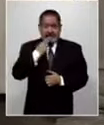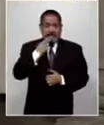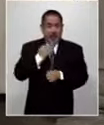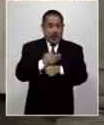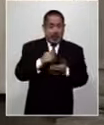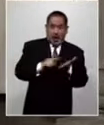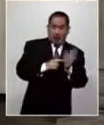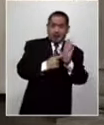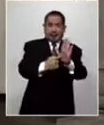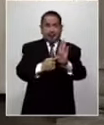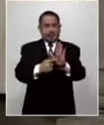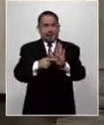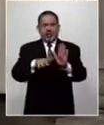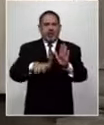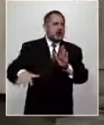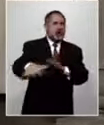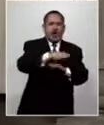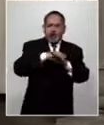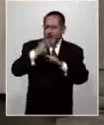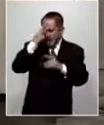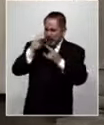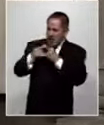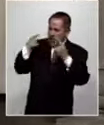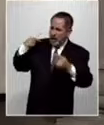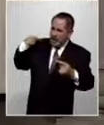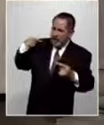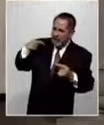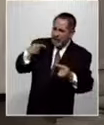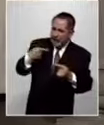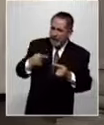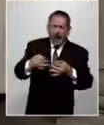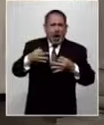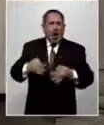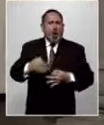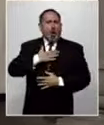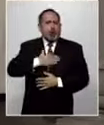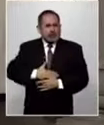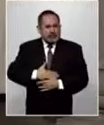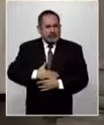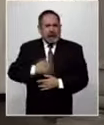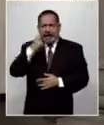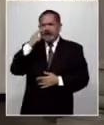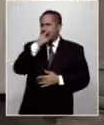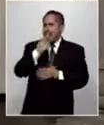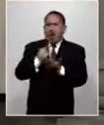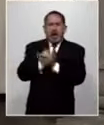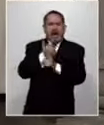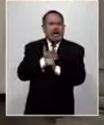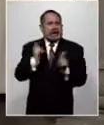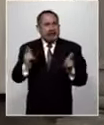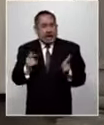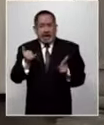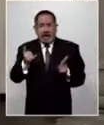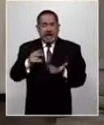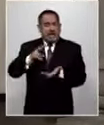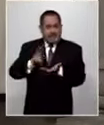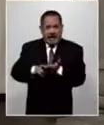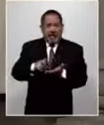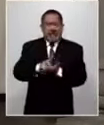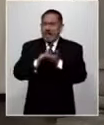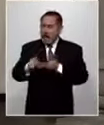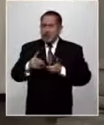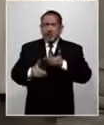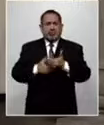como testimonio del recorrido por la sociedad mexicana hacia la justicia, hacia la democracia y hacia la plena vigencia de los